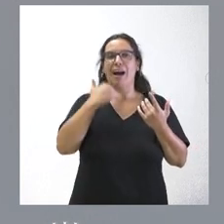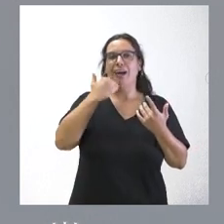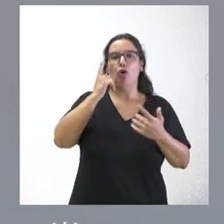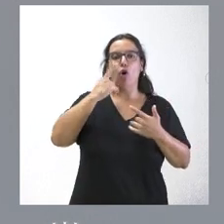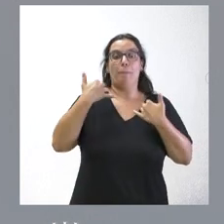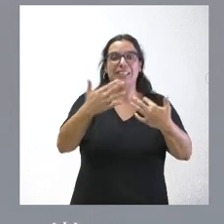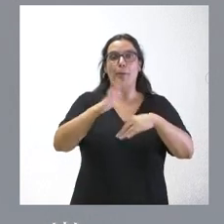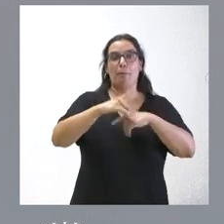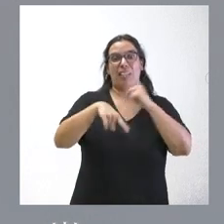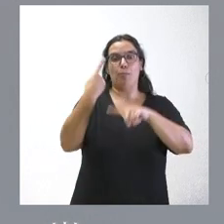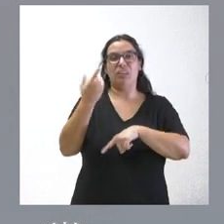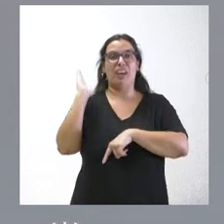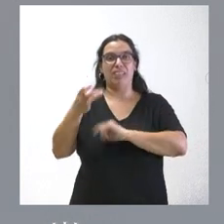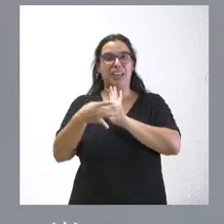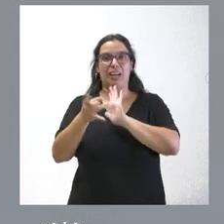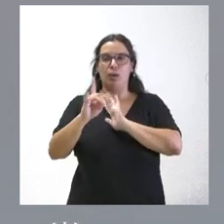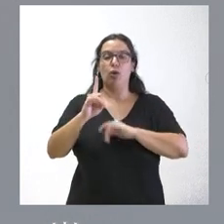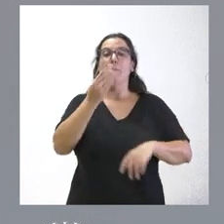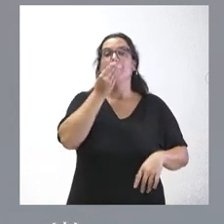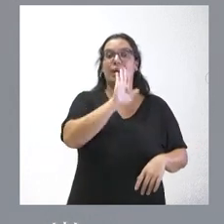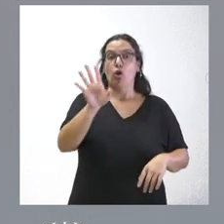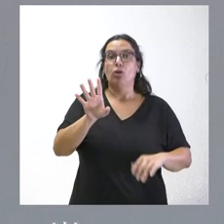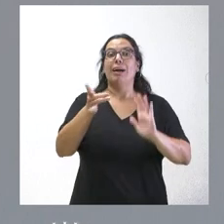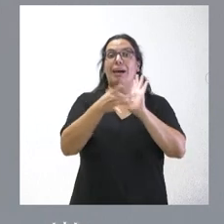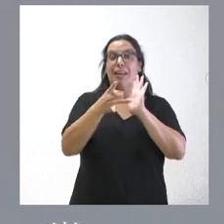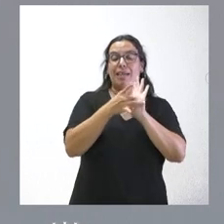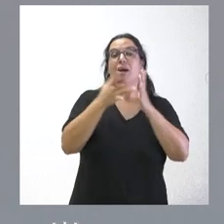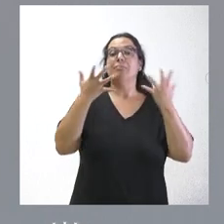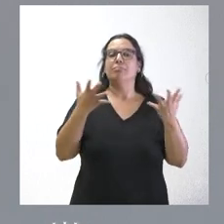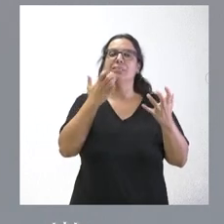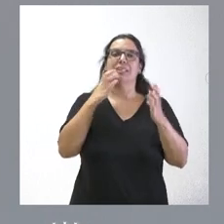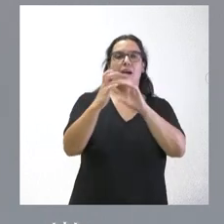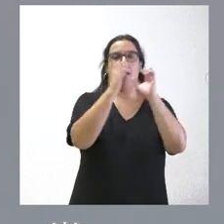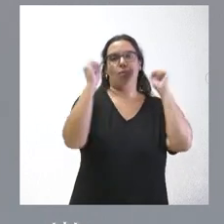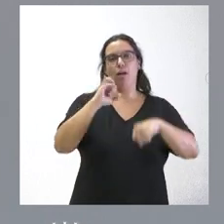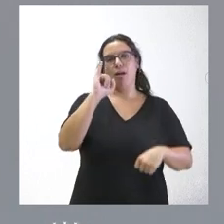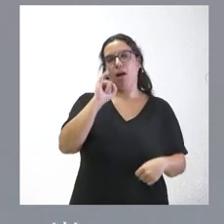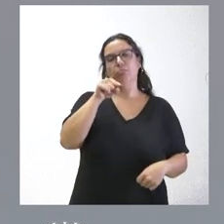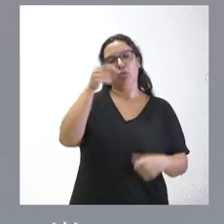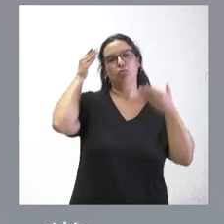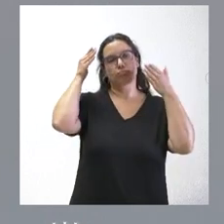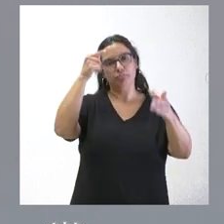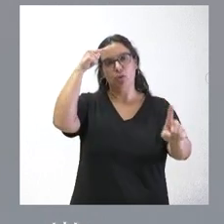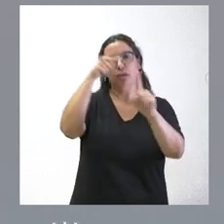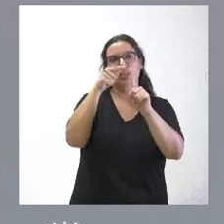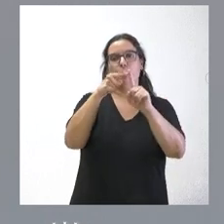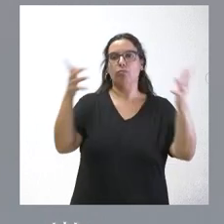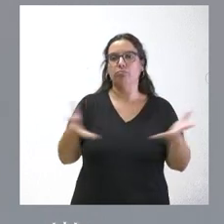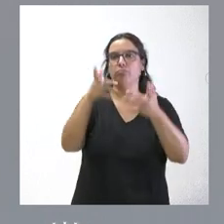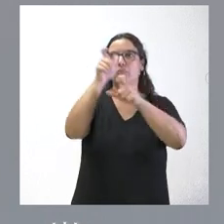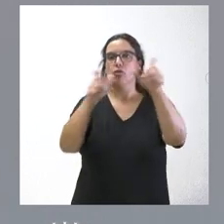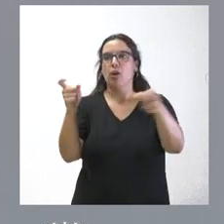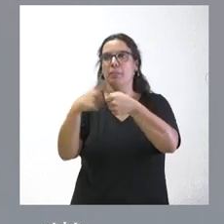nosotros lo importante es la calidad del texto es el acuerdo es la búsqueda del consenso y en eso en este momento estamos trabajando en la participación ciudadana y